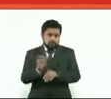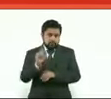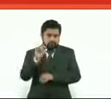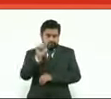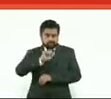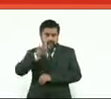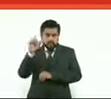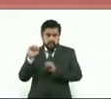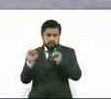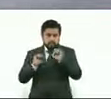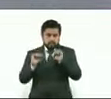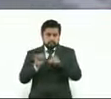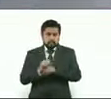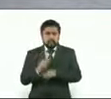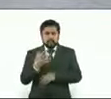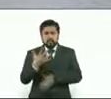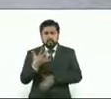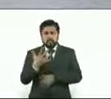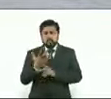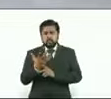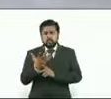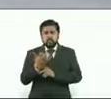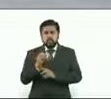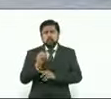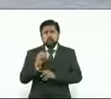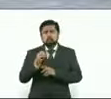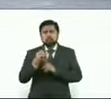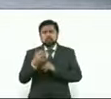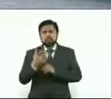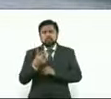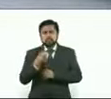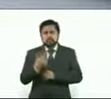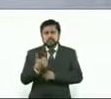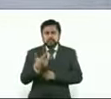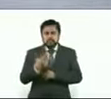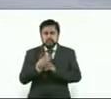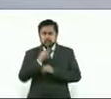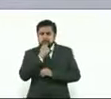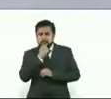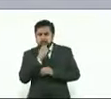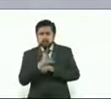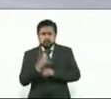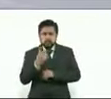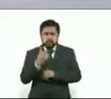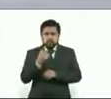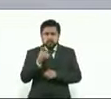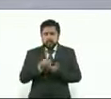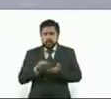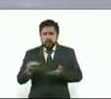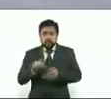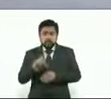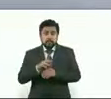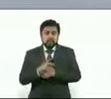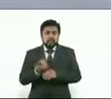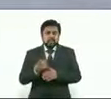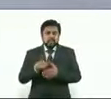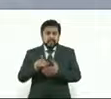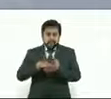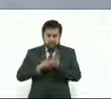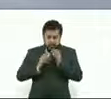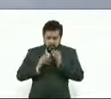está aproximadamente entre 5 segundos o 8 por kilómetro, también te sube el ácido láctico en las